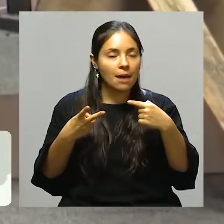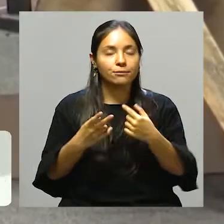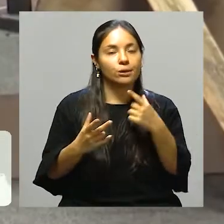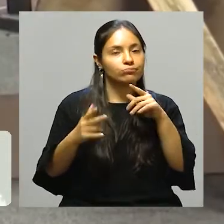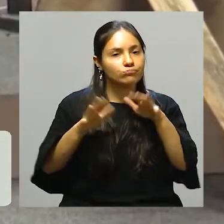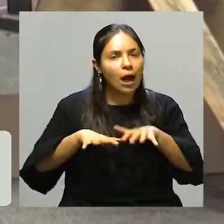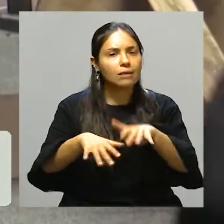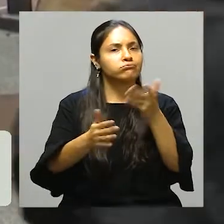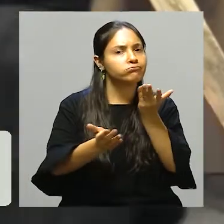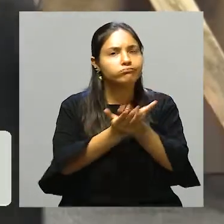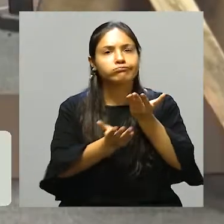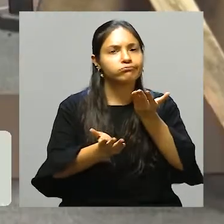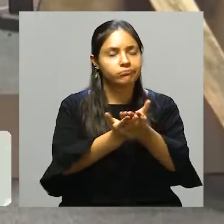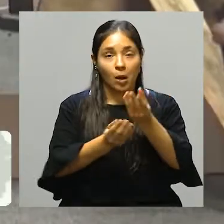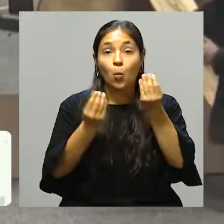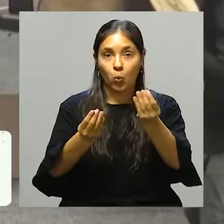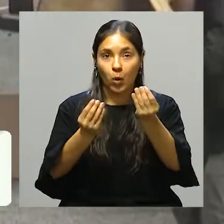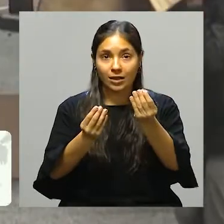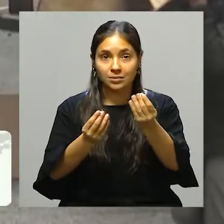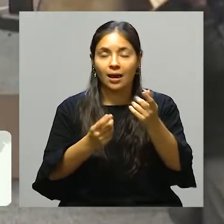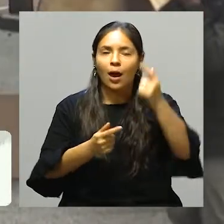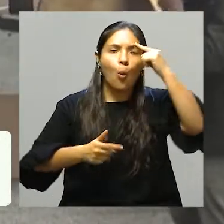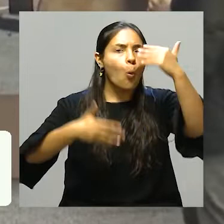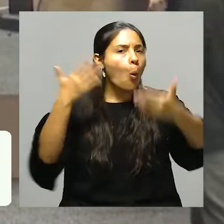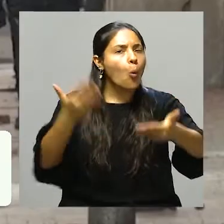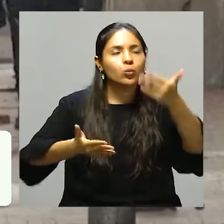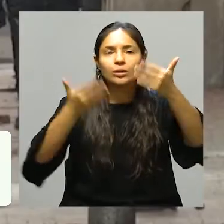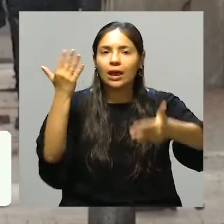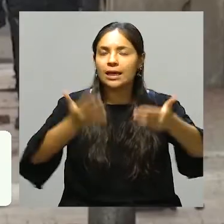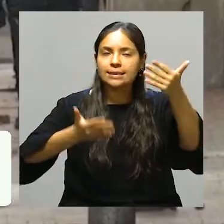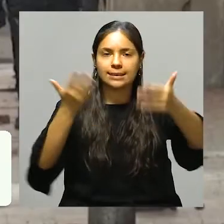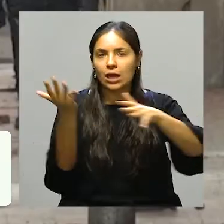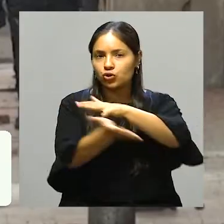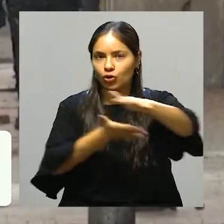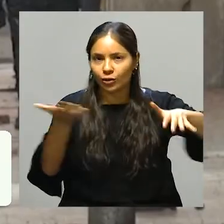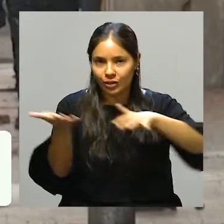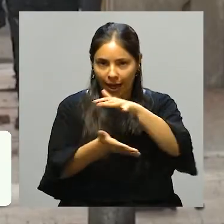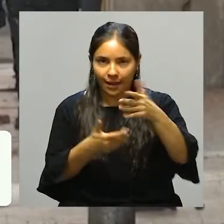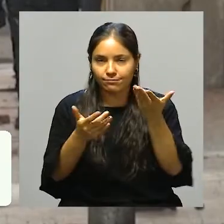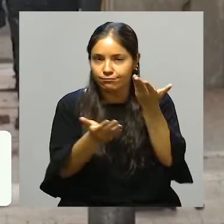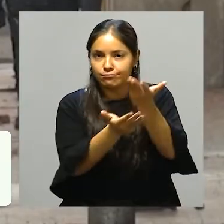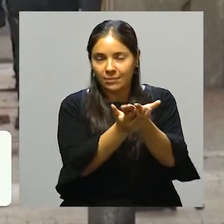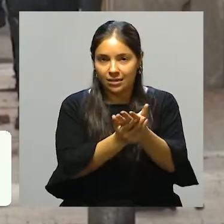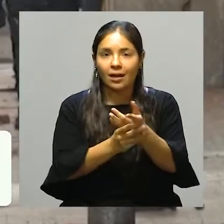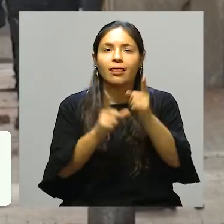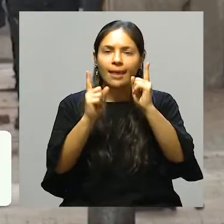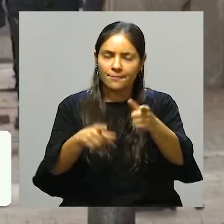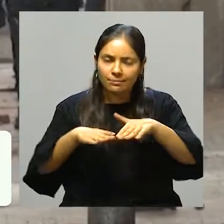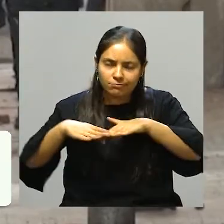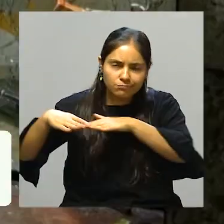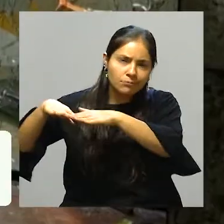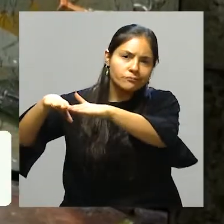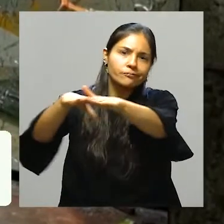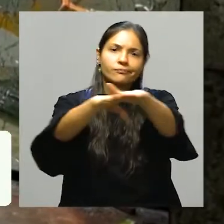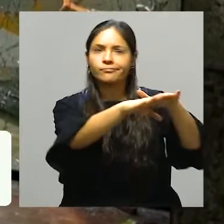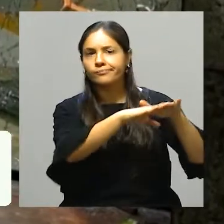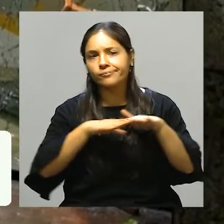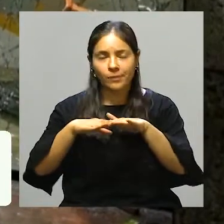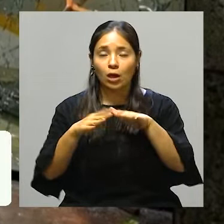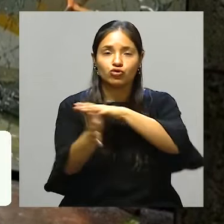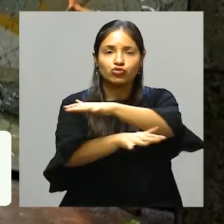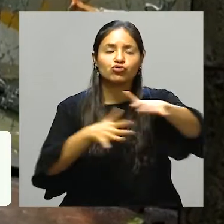¿no? Eso es una situación en la que yo supongo, hay elementos